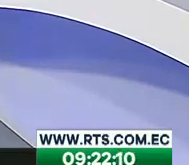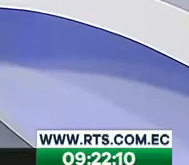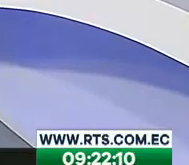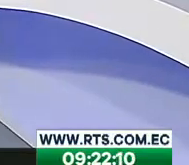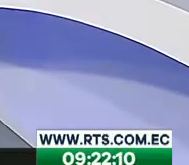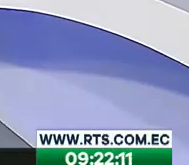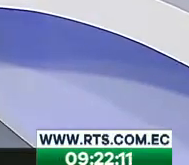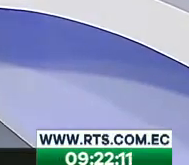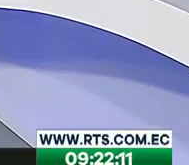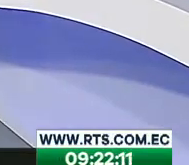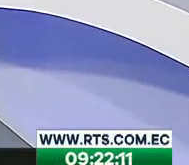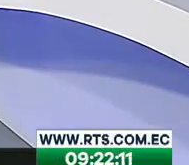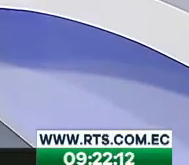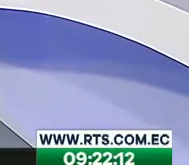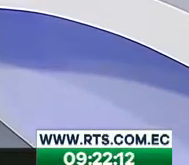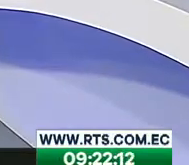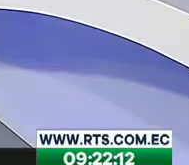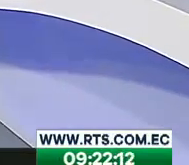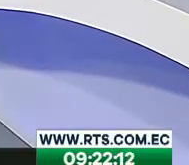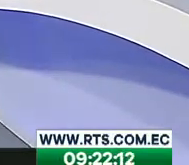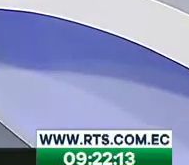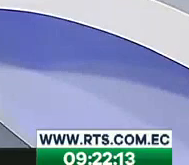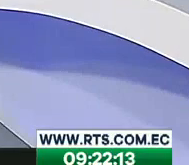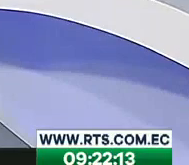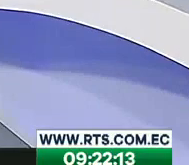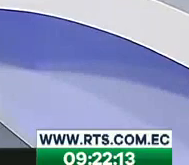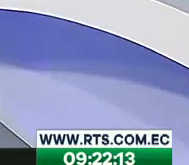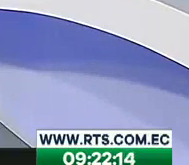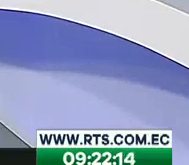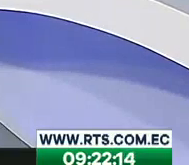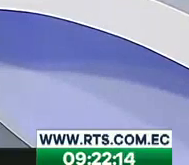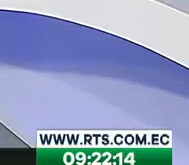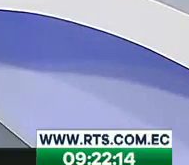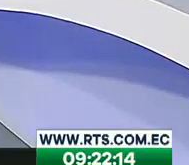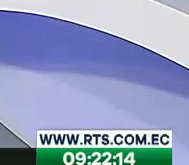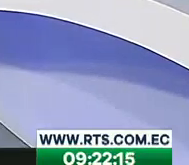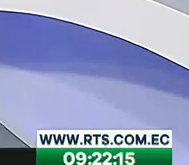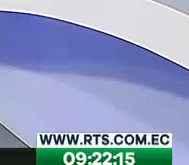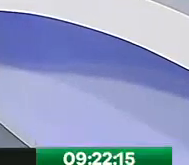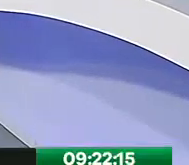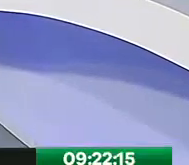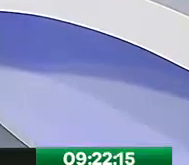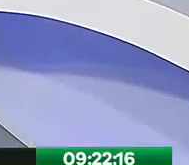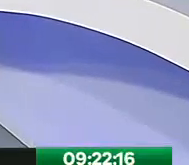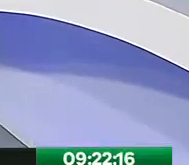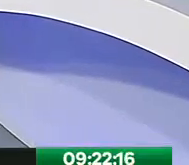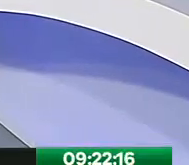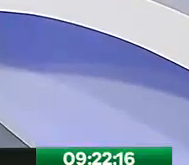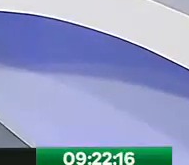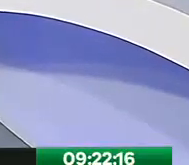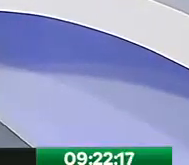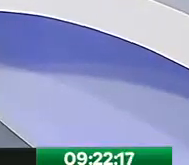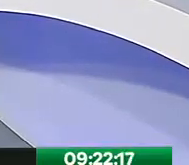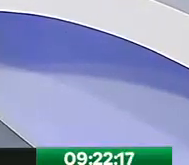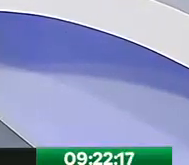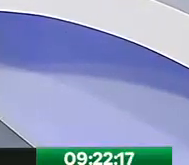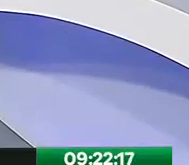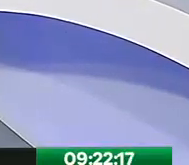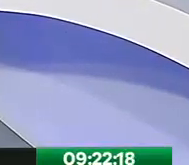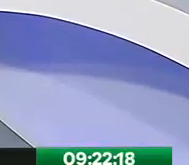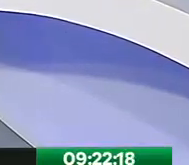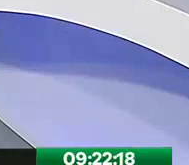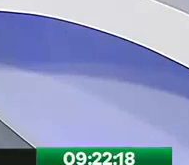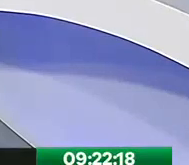Perfecto. Ya tiene todos los datos. Escríbanos, haga su reportaje, envíelo y tendremos aquí la